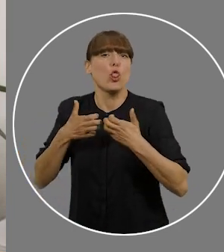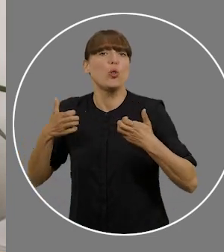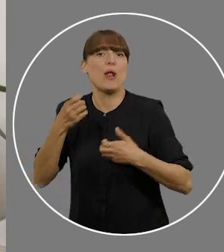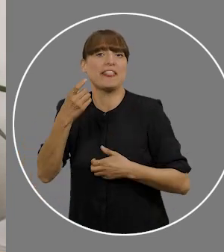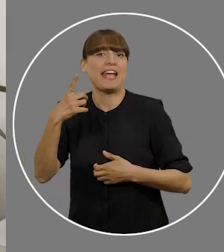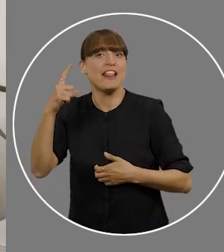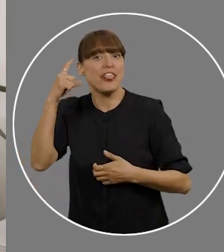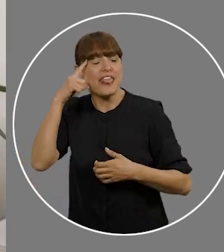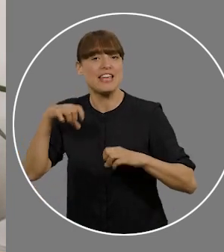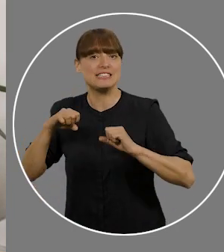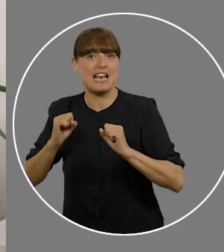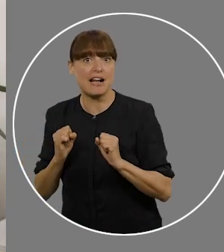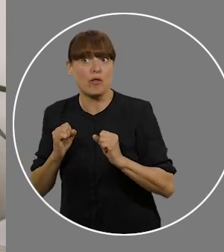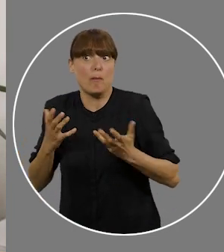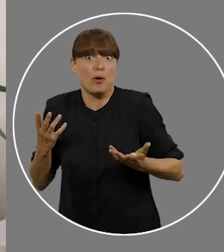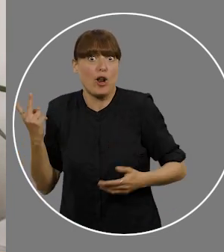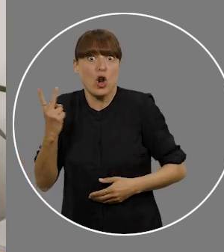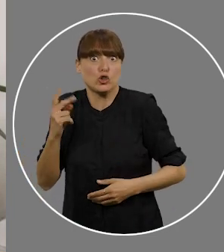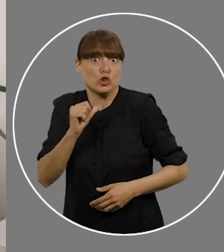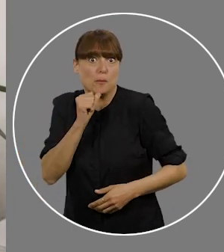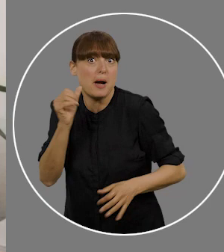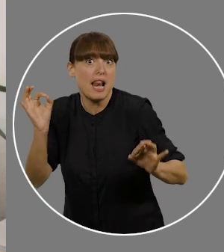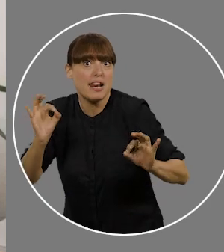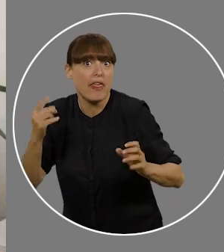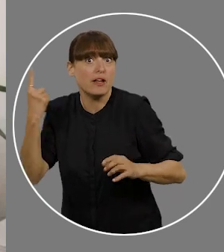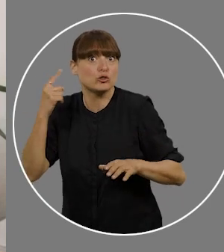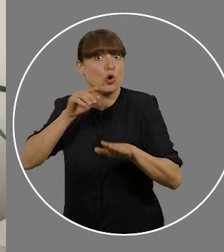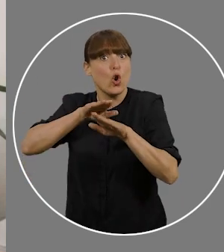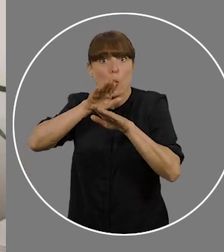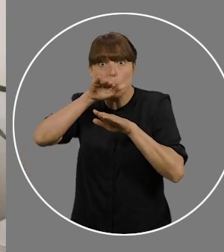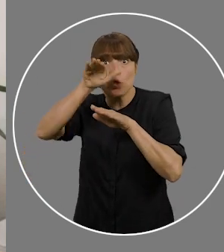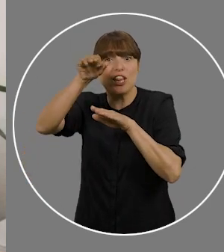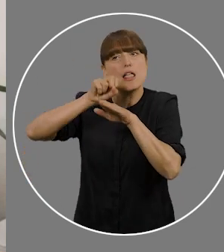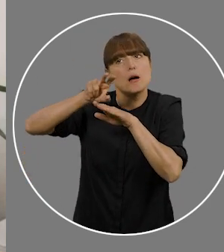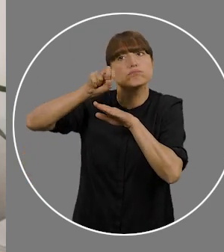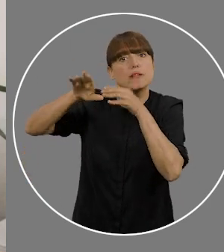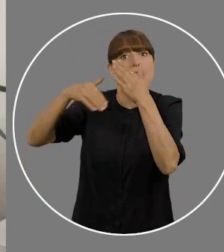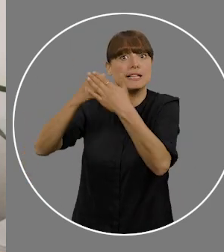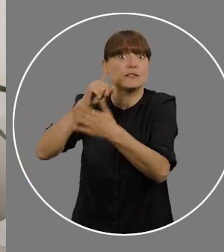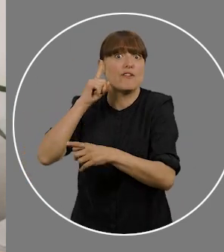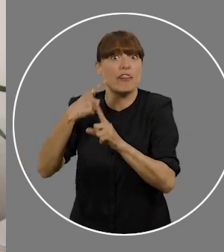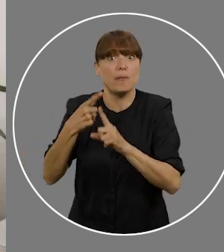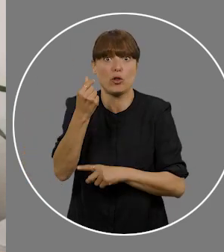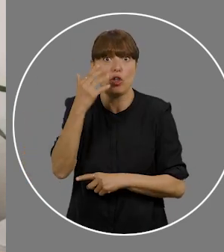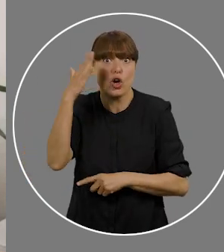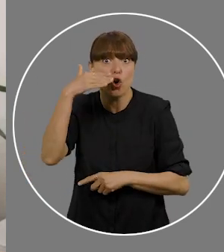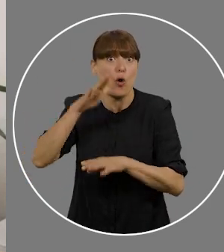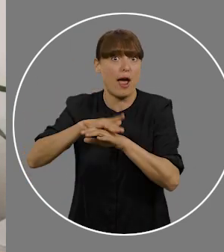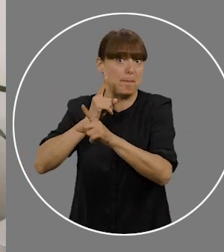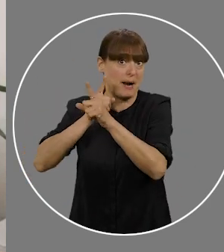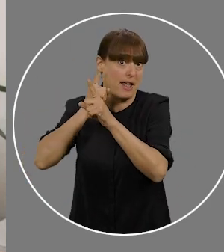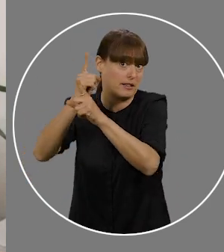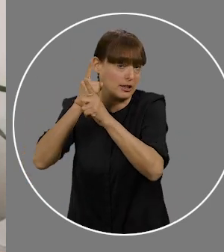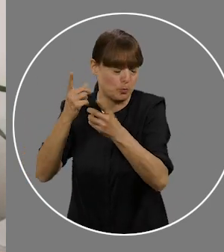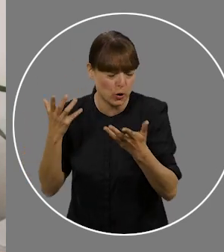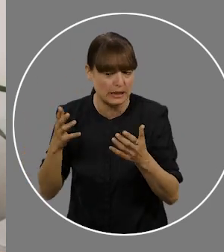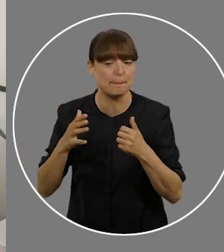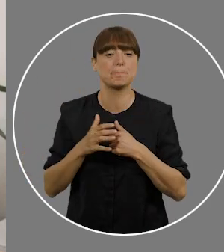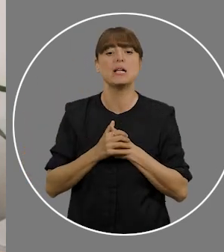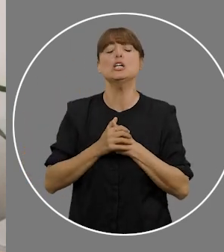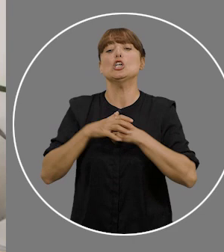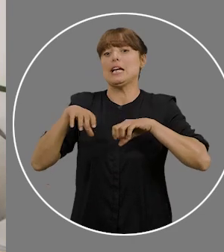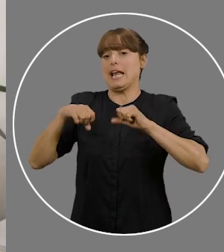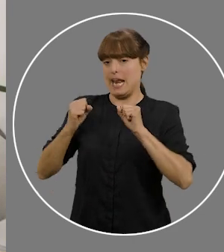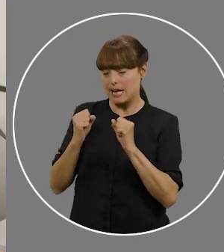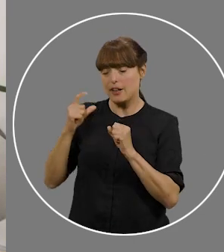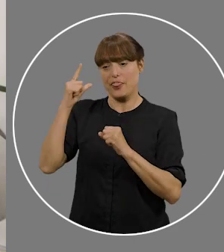no tenían ningún delito, pero se fueron por la montaña a Francia. Y entonces, al ver que no se pudieron ir, pues entre él